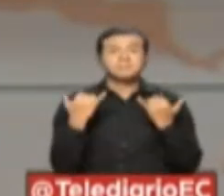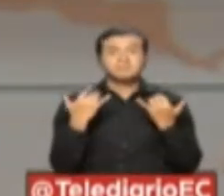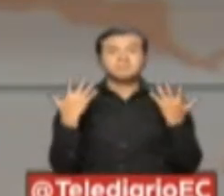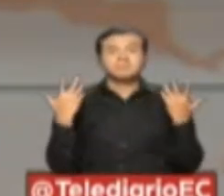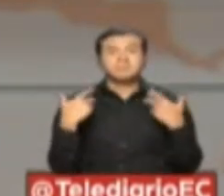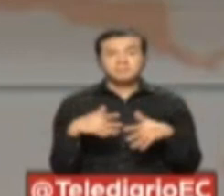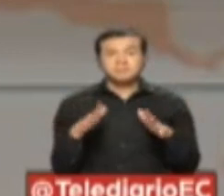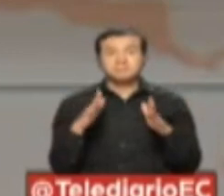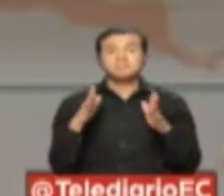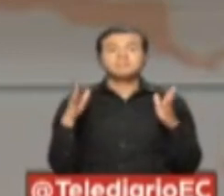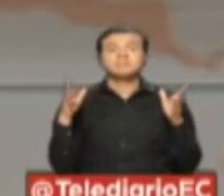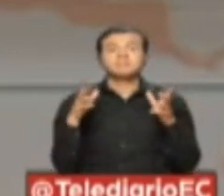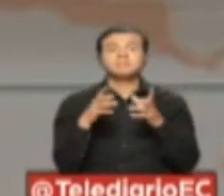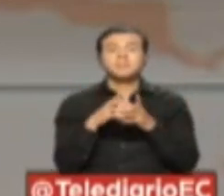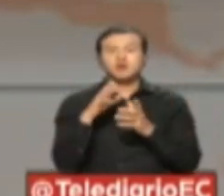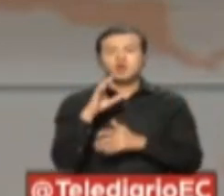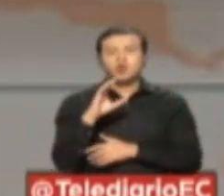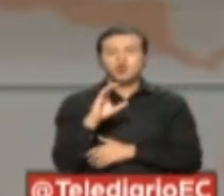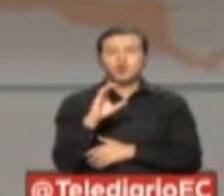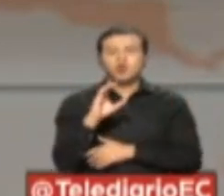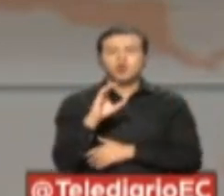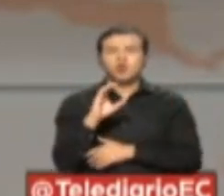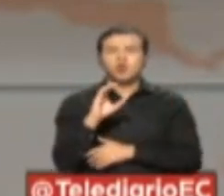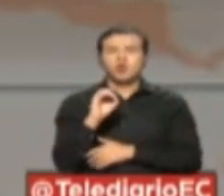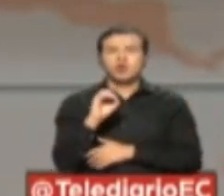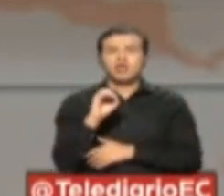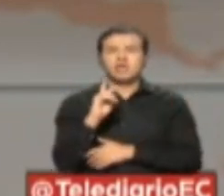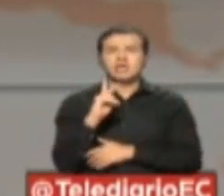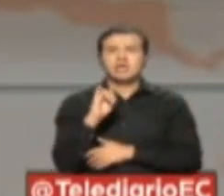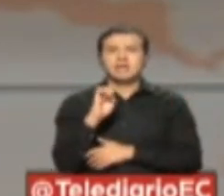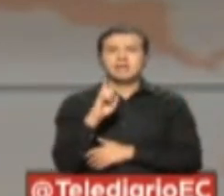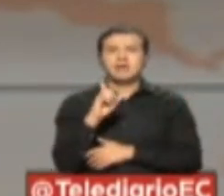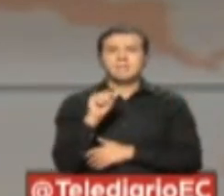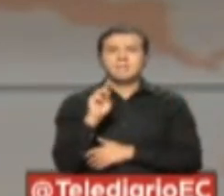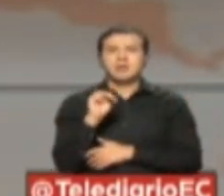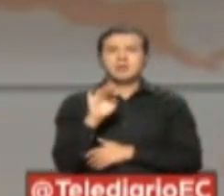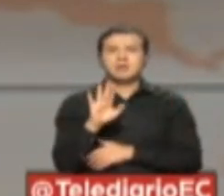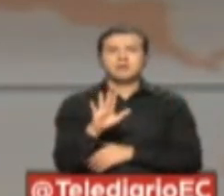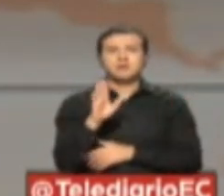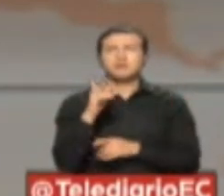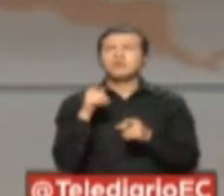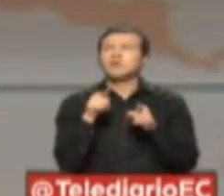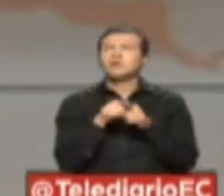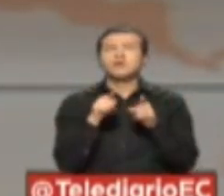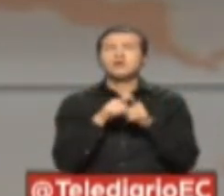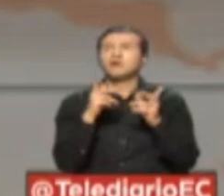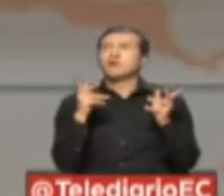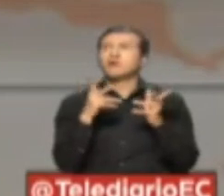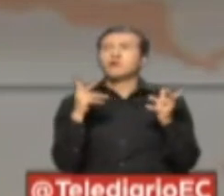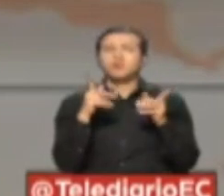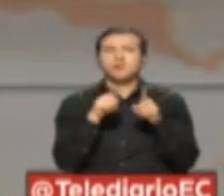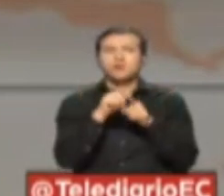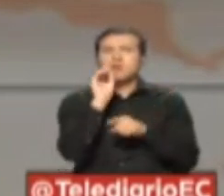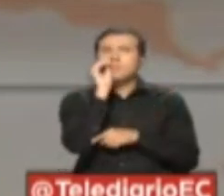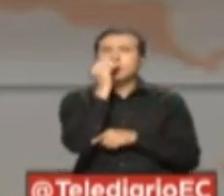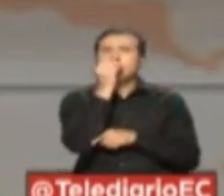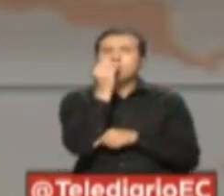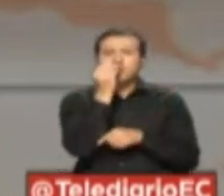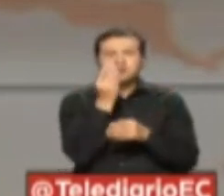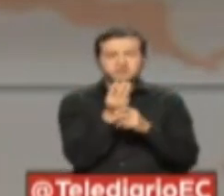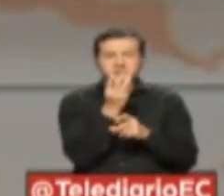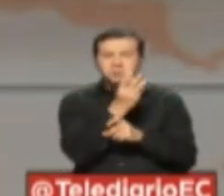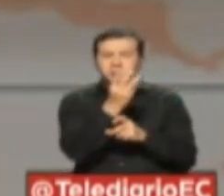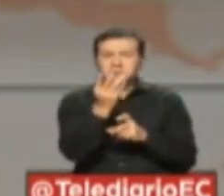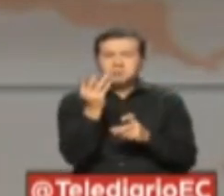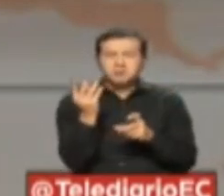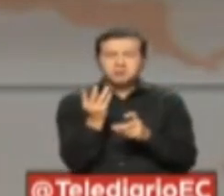está saliendo un hosco que damos es una es decir un arreglo tipo floral que es